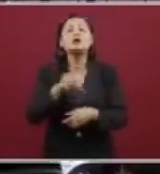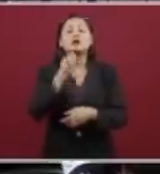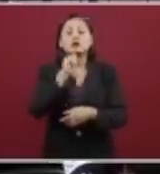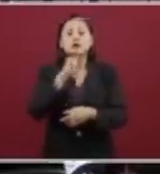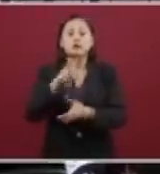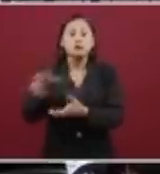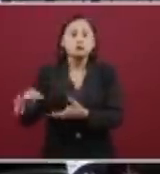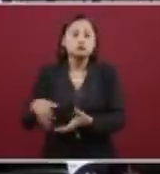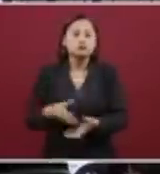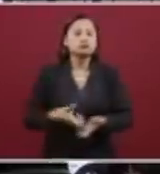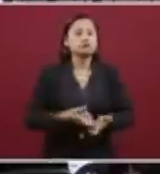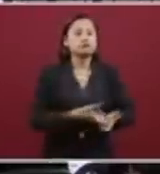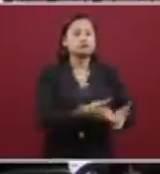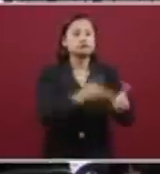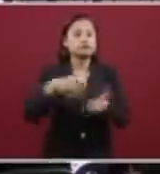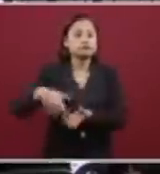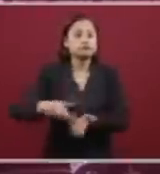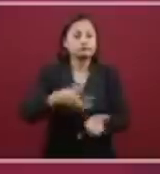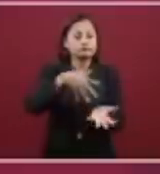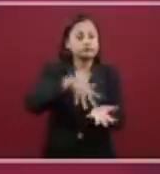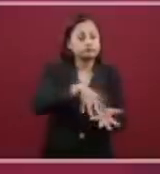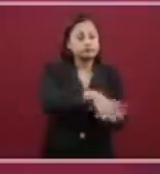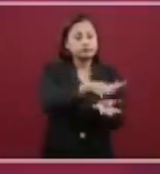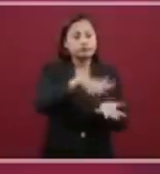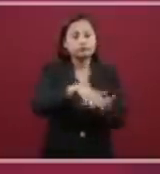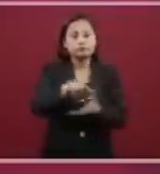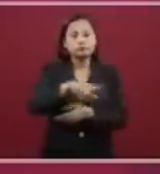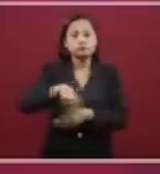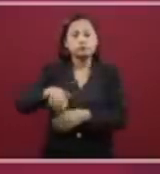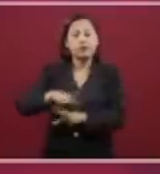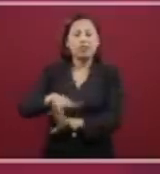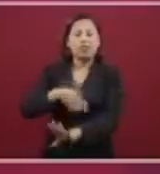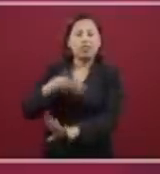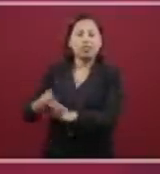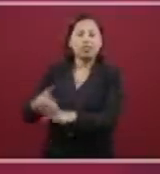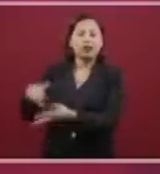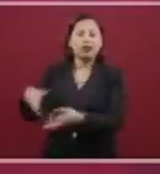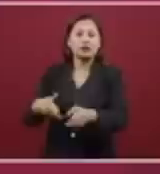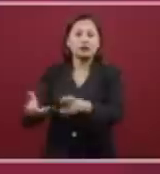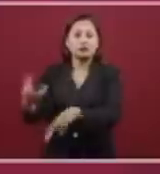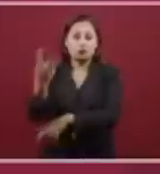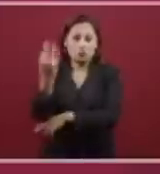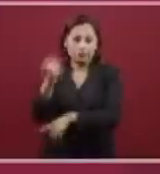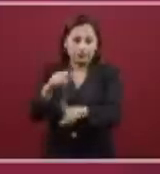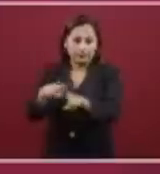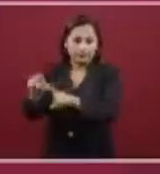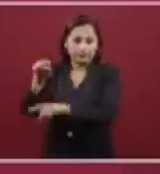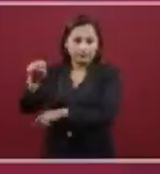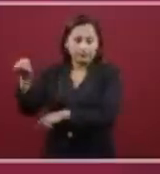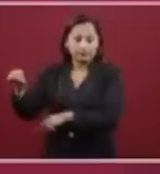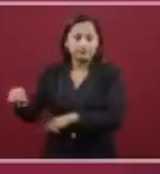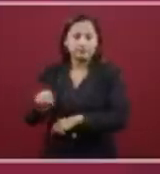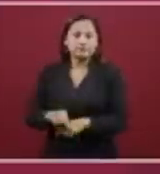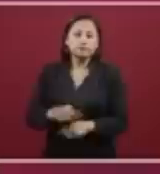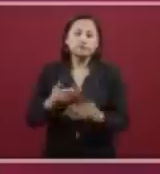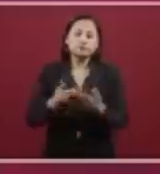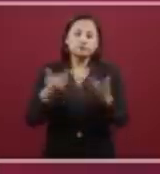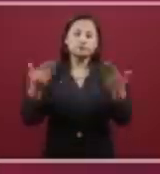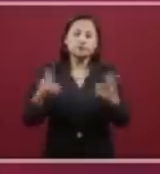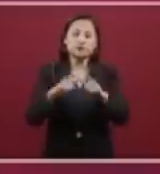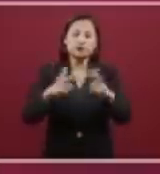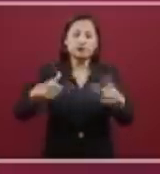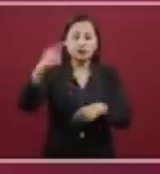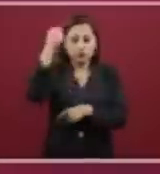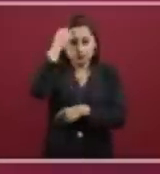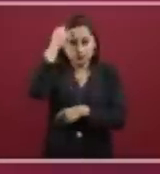sobre el ciclo hidrológico de nueve ríos actualmente la zona del ex lago de texcoco y el lago nabor